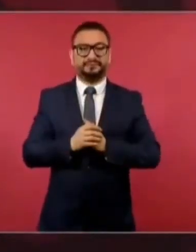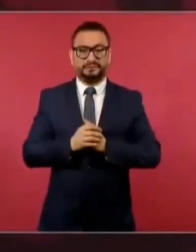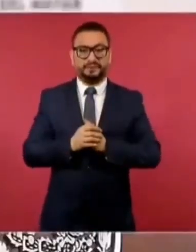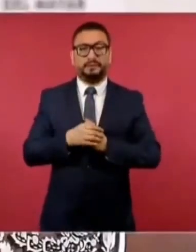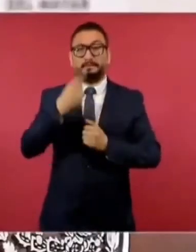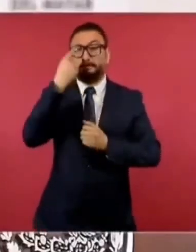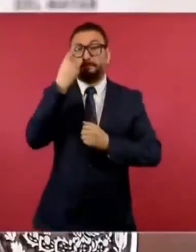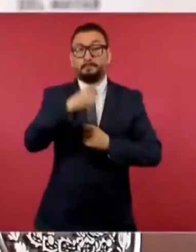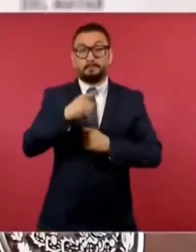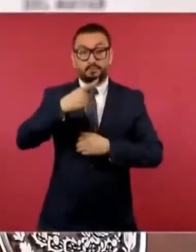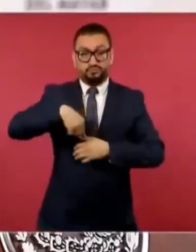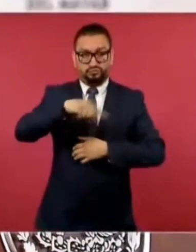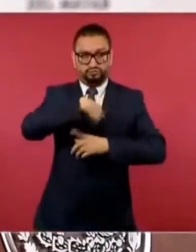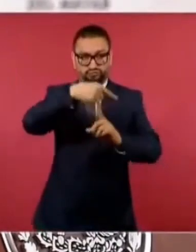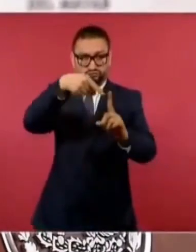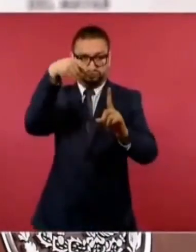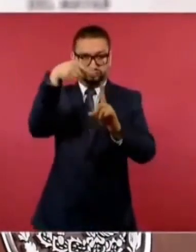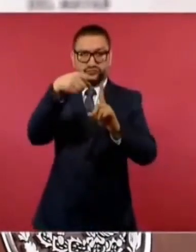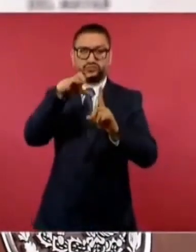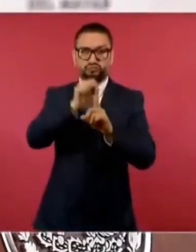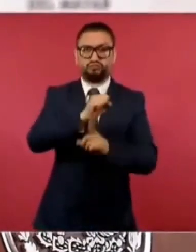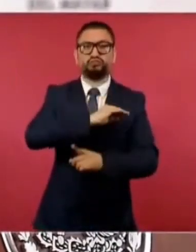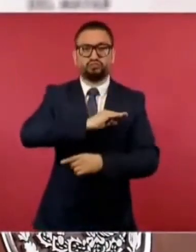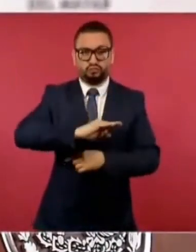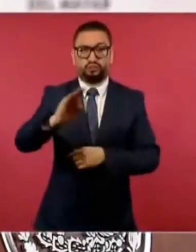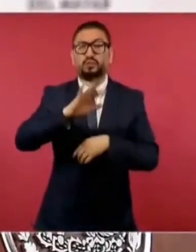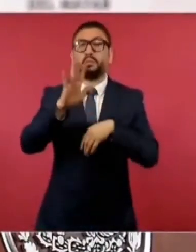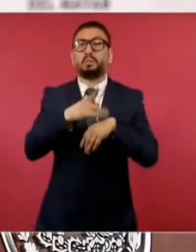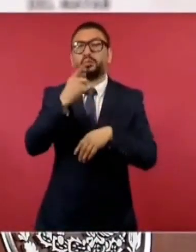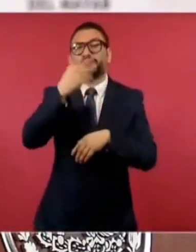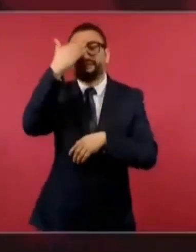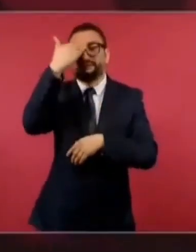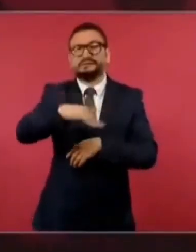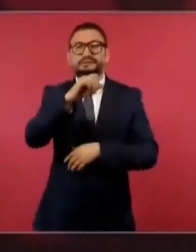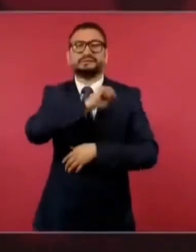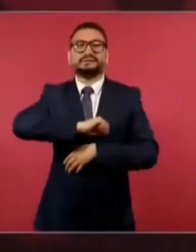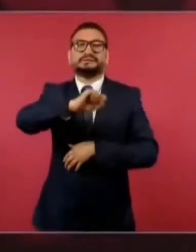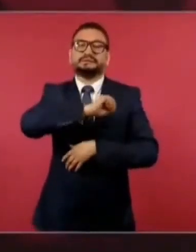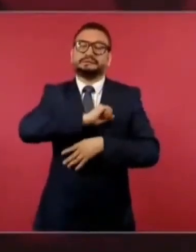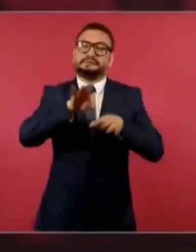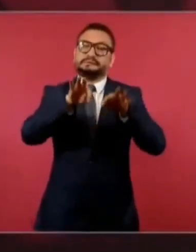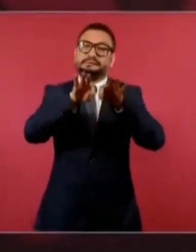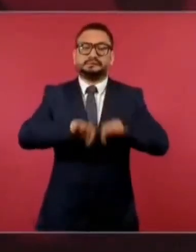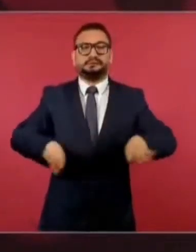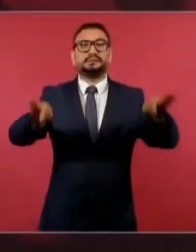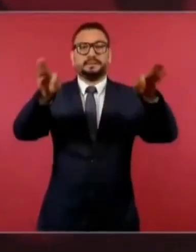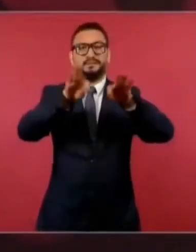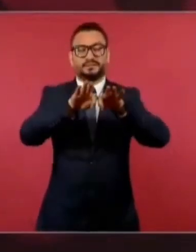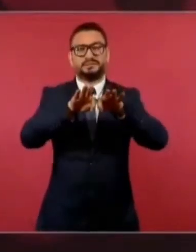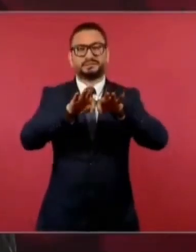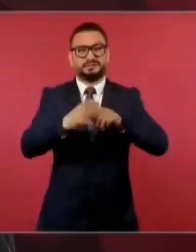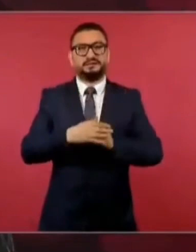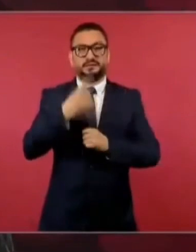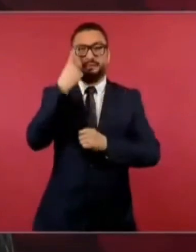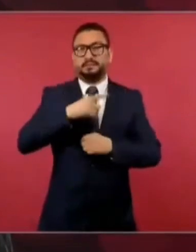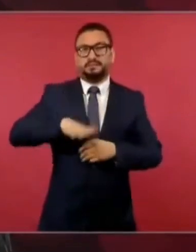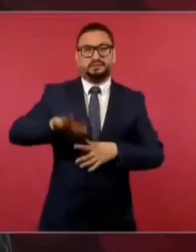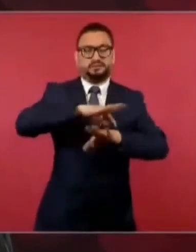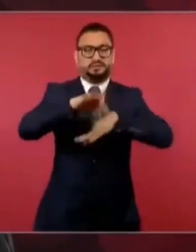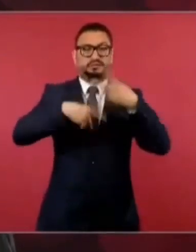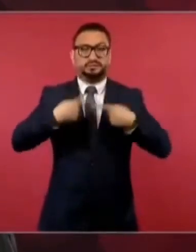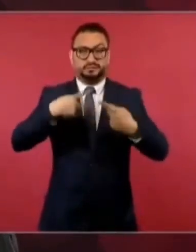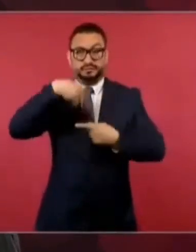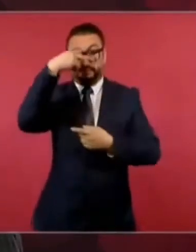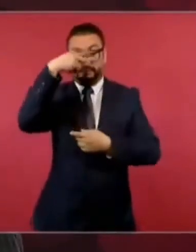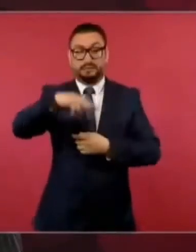a que logremos este propósito, por la importancia que tiene la salud para nuestro pueblo. El